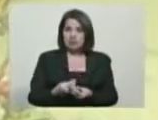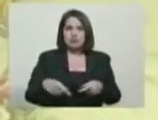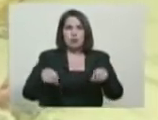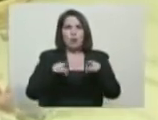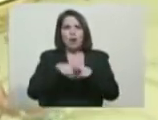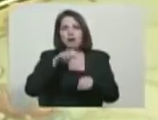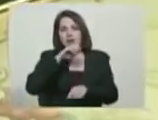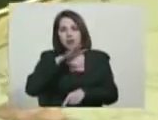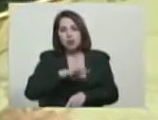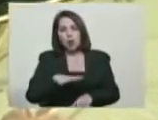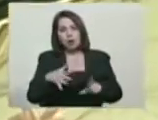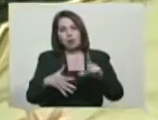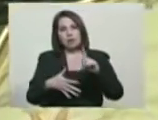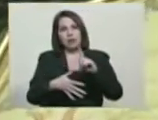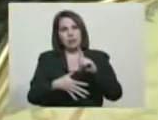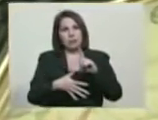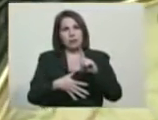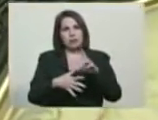de nuestra América.